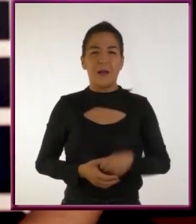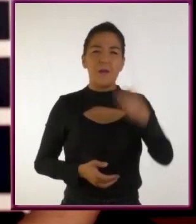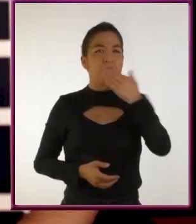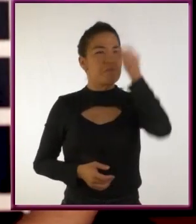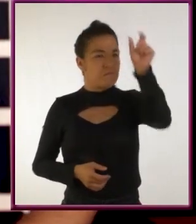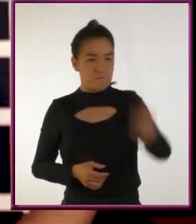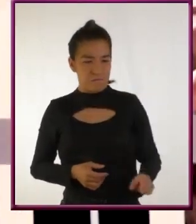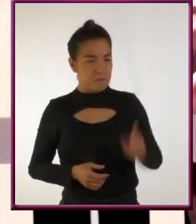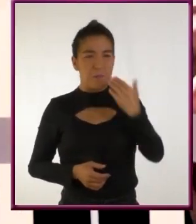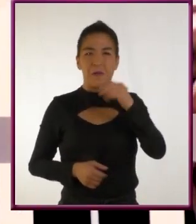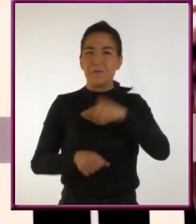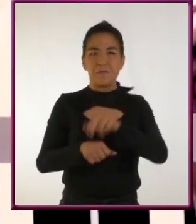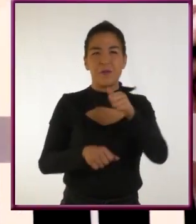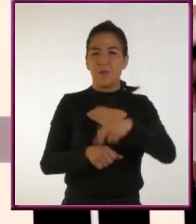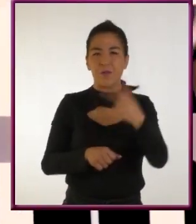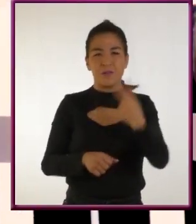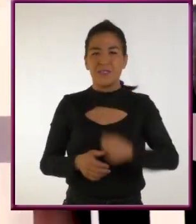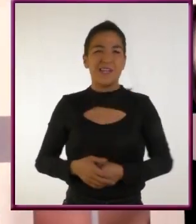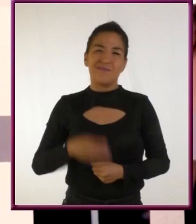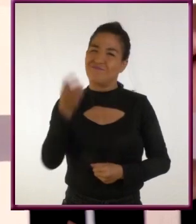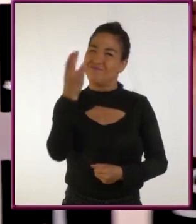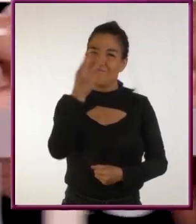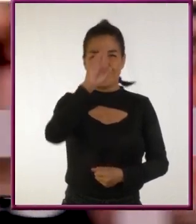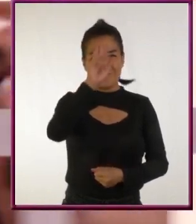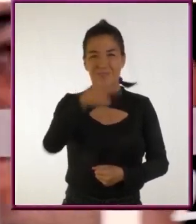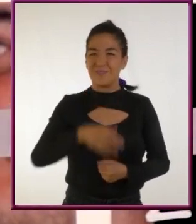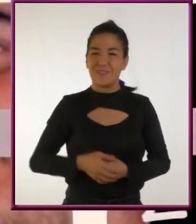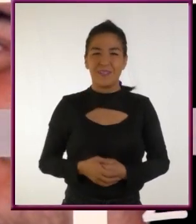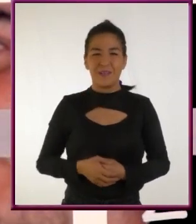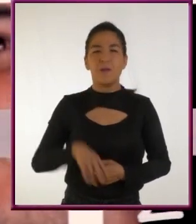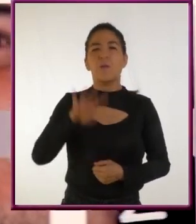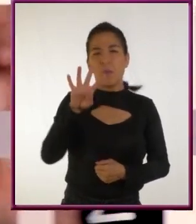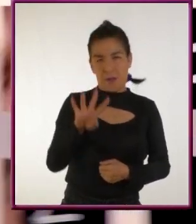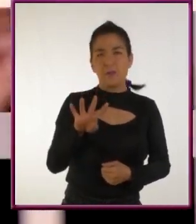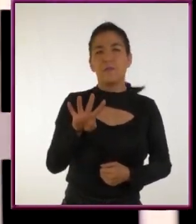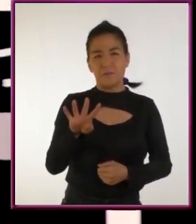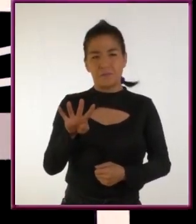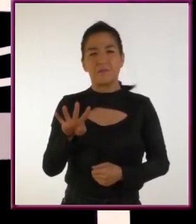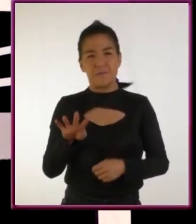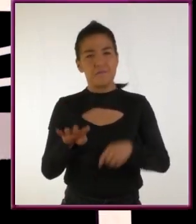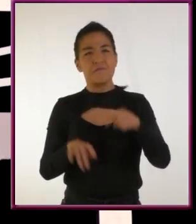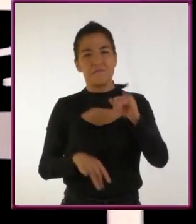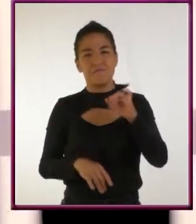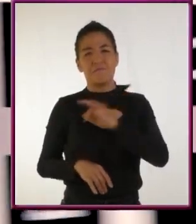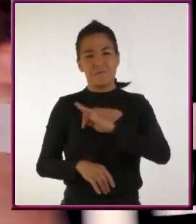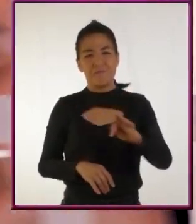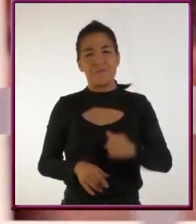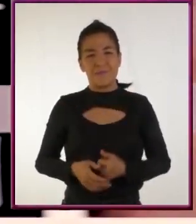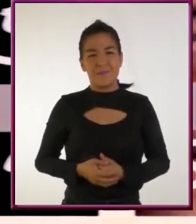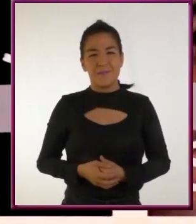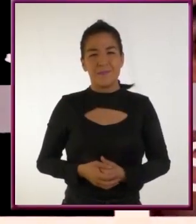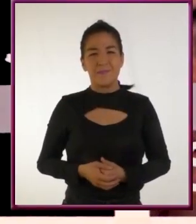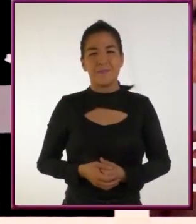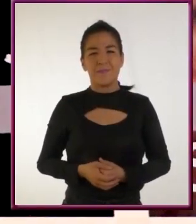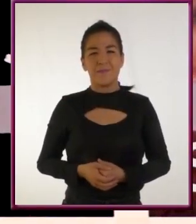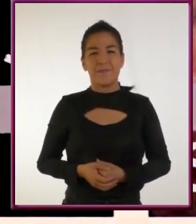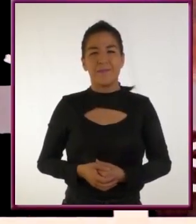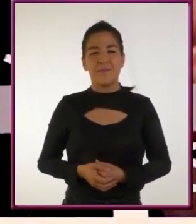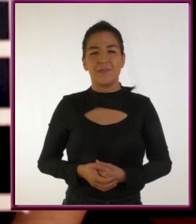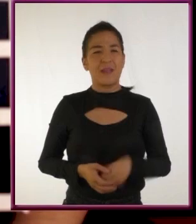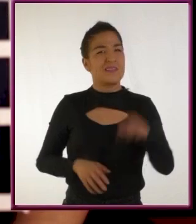2. Sí puede ser, porque aquí no hay 2. Ajá. 3 no puede 3 ser. no puede ser. 4 4 sí puede ser. 4 sí puede ser.